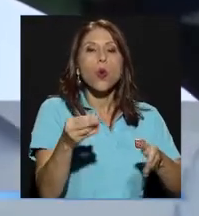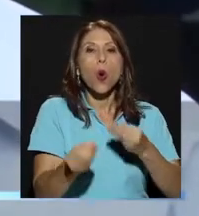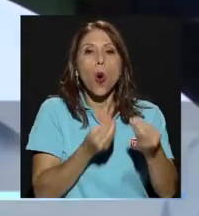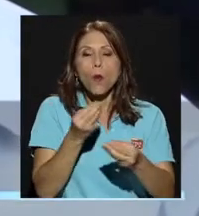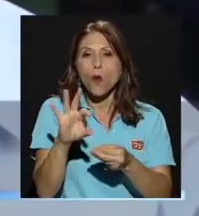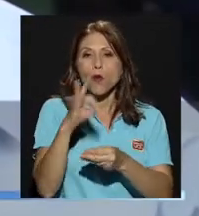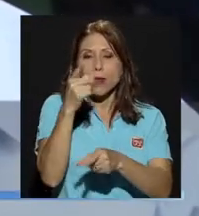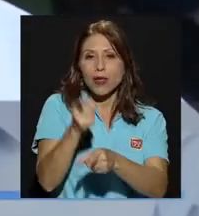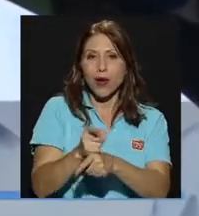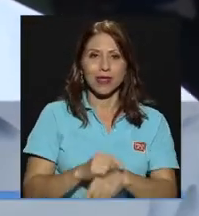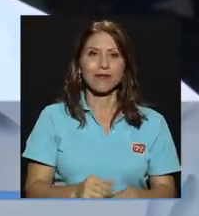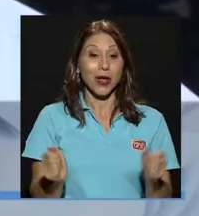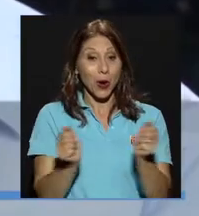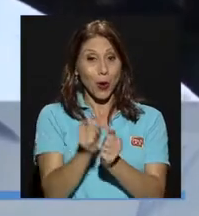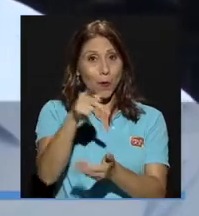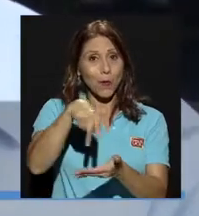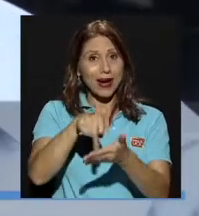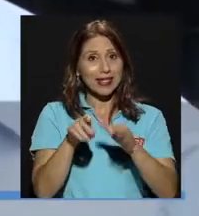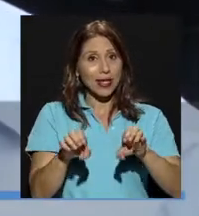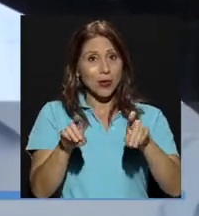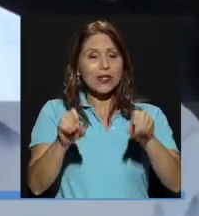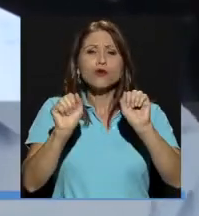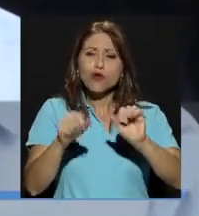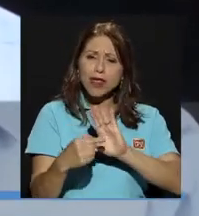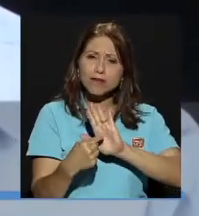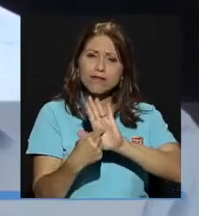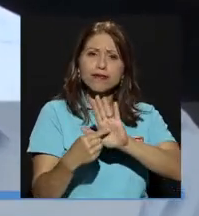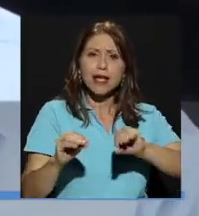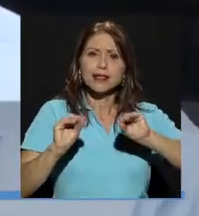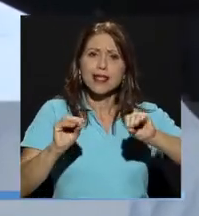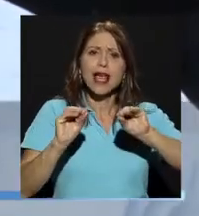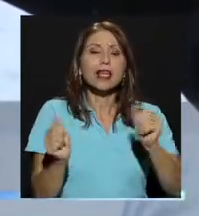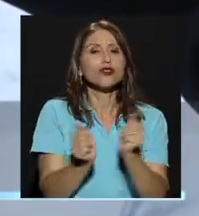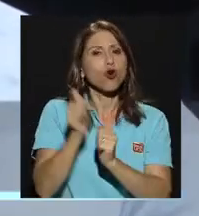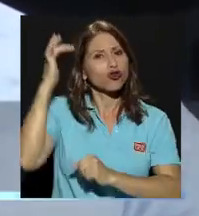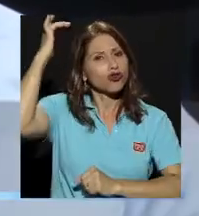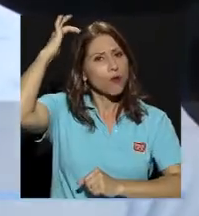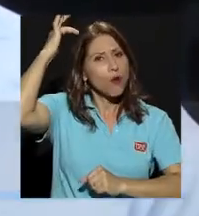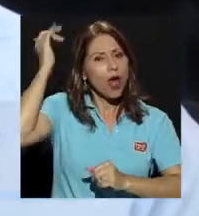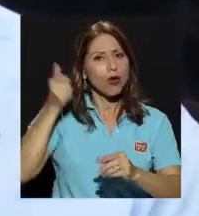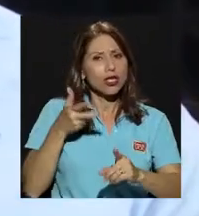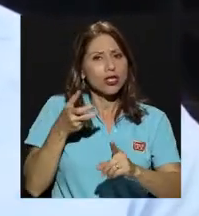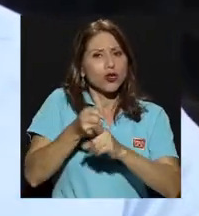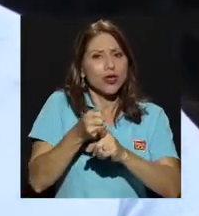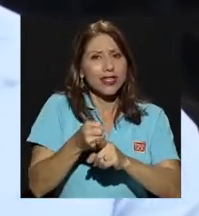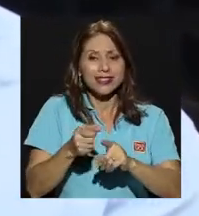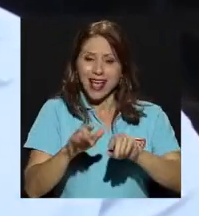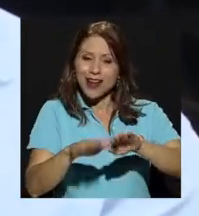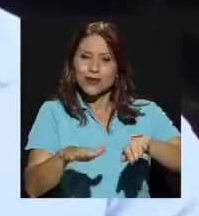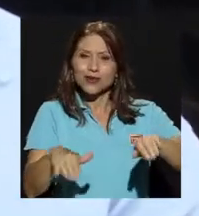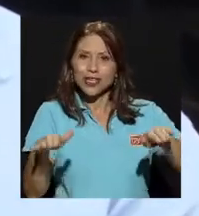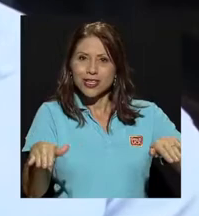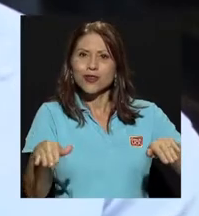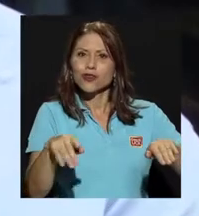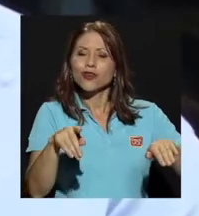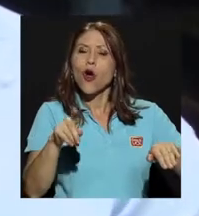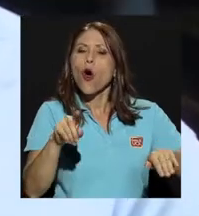parques educativos, con simuladores de choques y de todo, y a los niños principalmente cómo